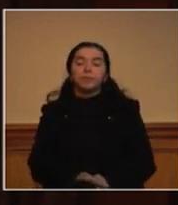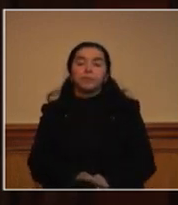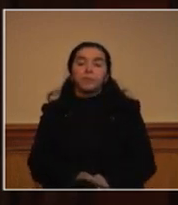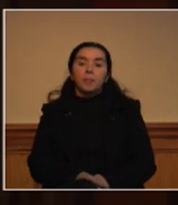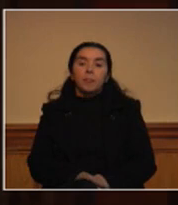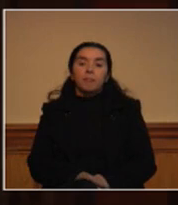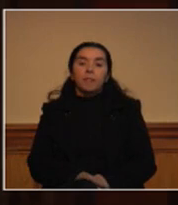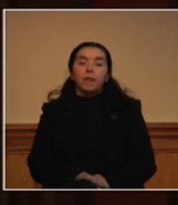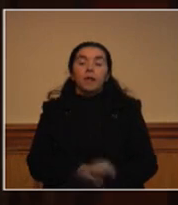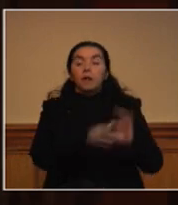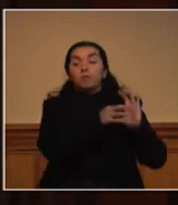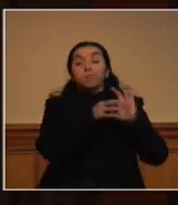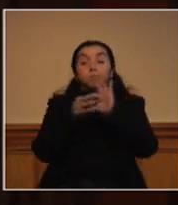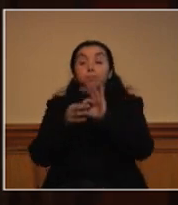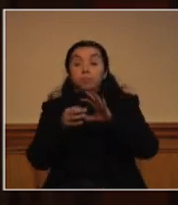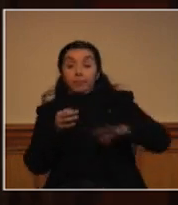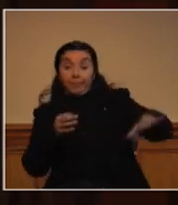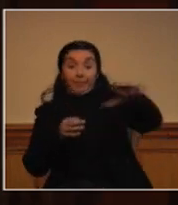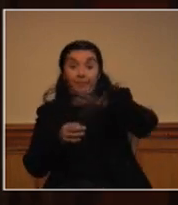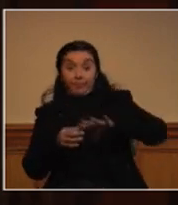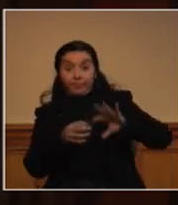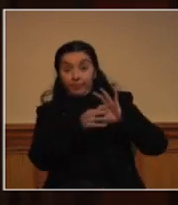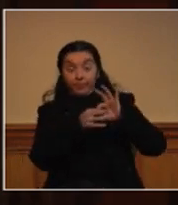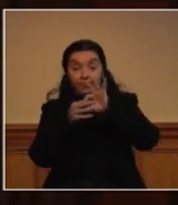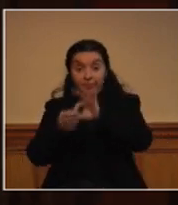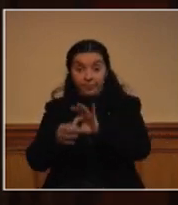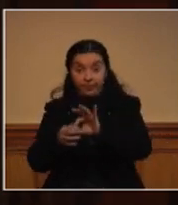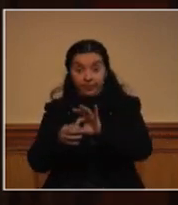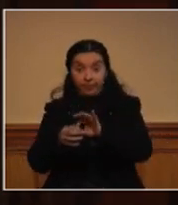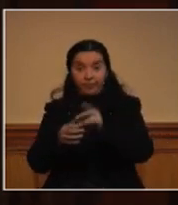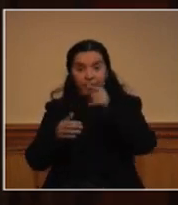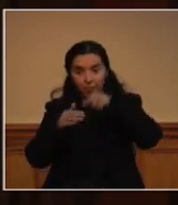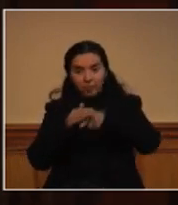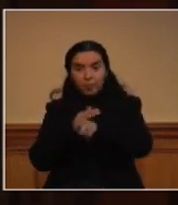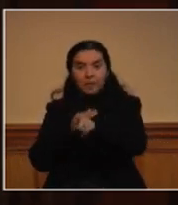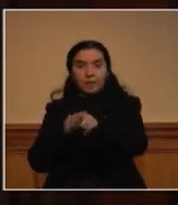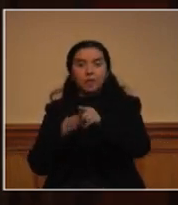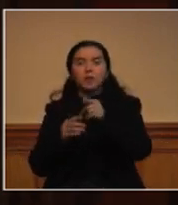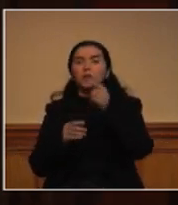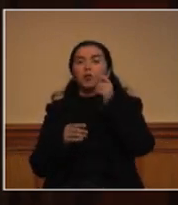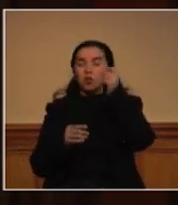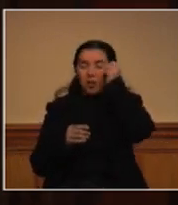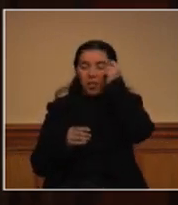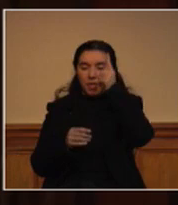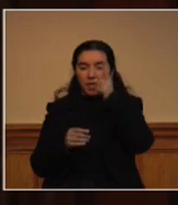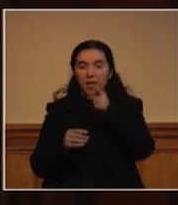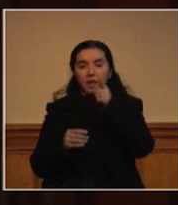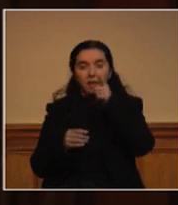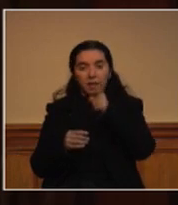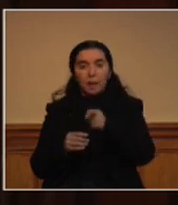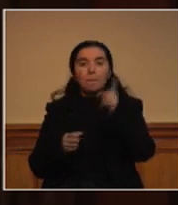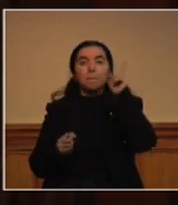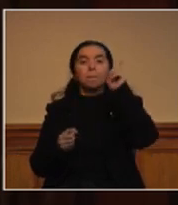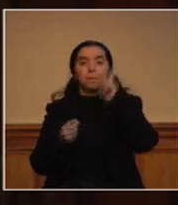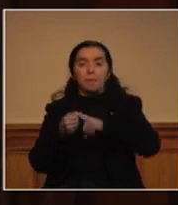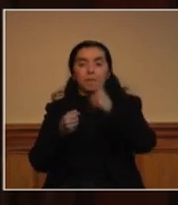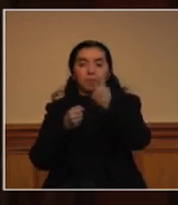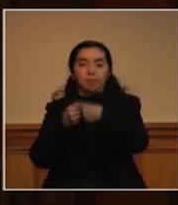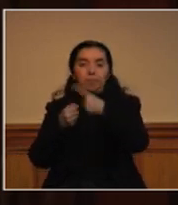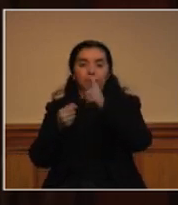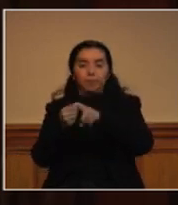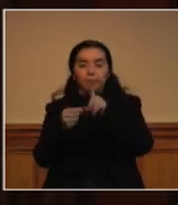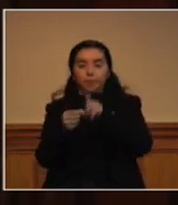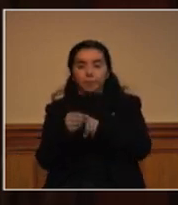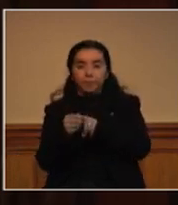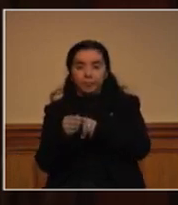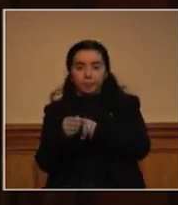Como consecuencia de esto, el marco de intervención que proponemos es el marco de la participación.